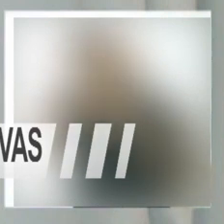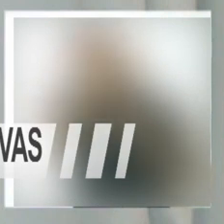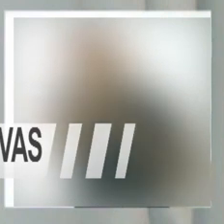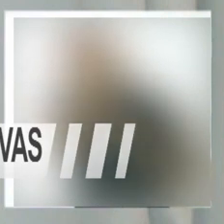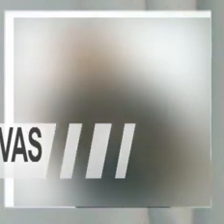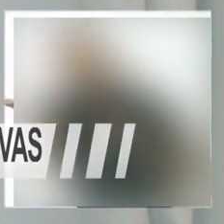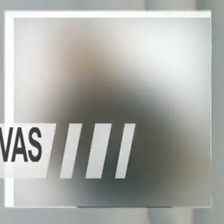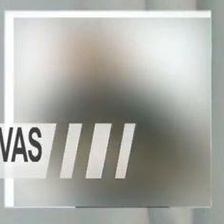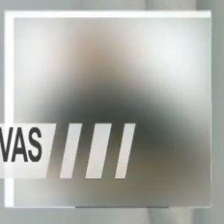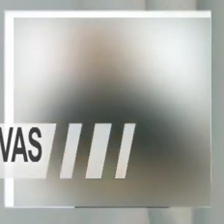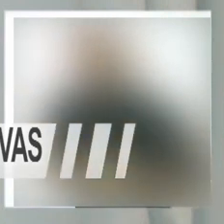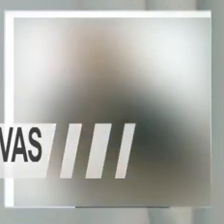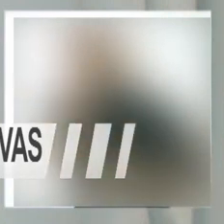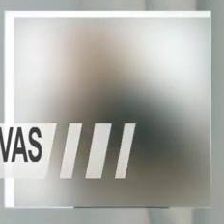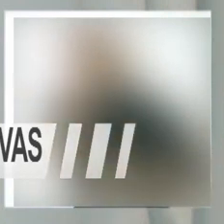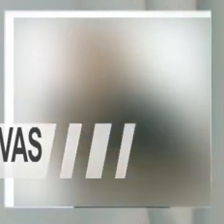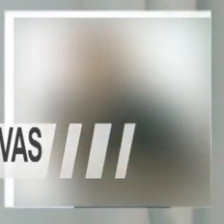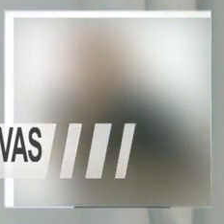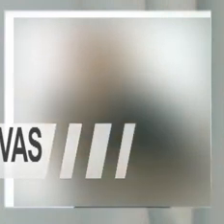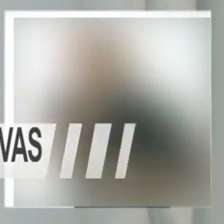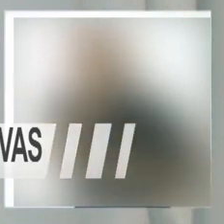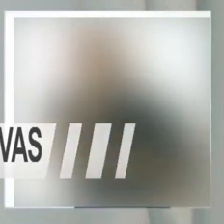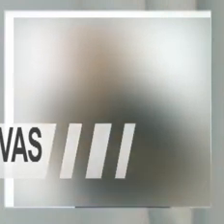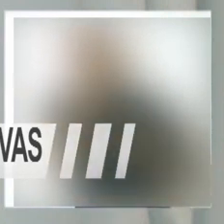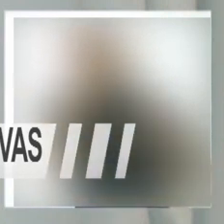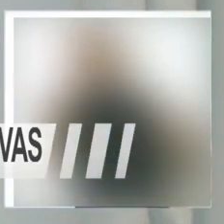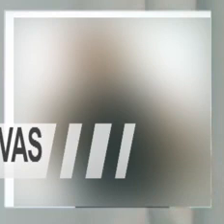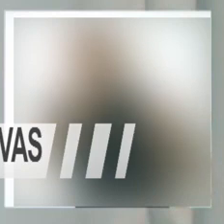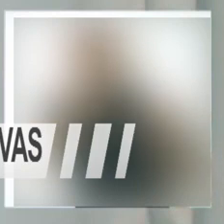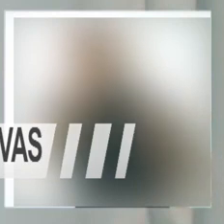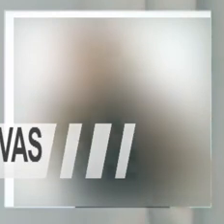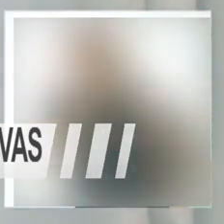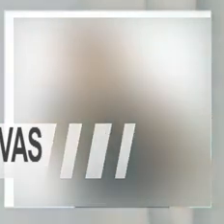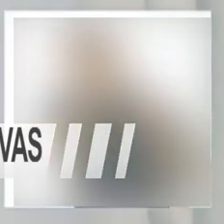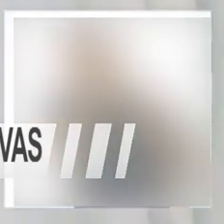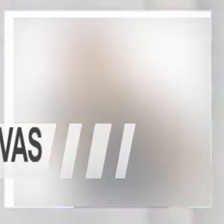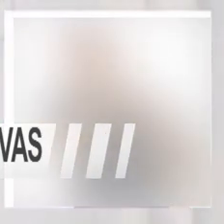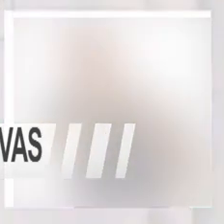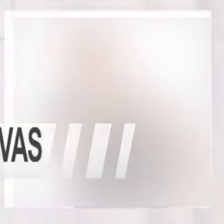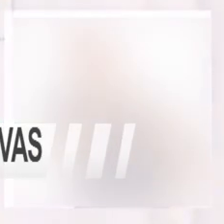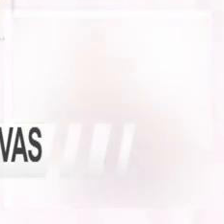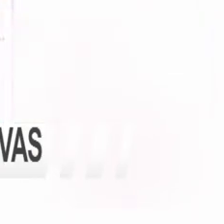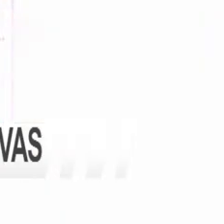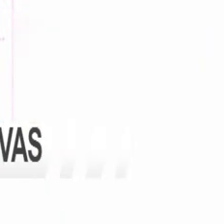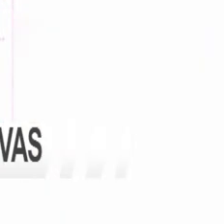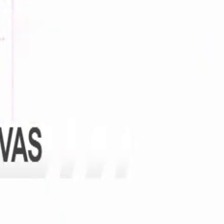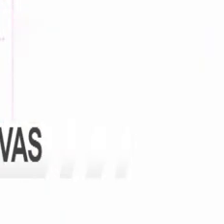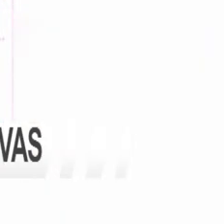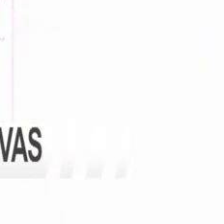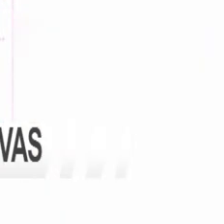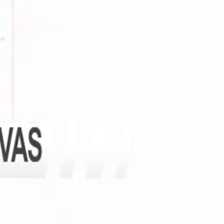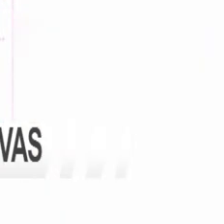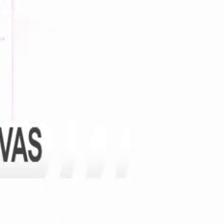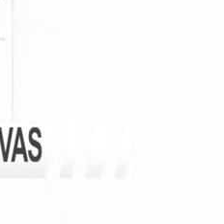primera la primera imagen vamos a poder describir cada uno de los